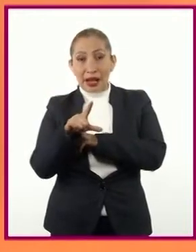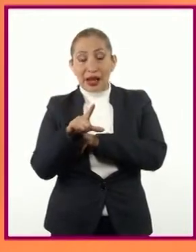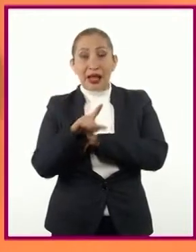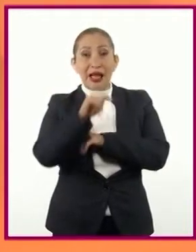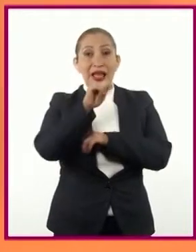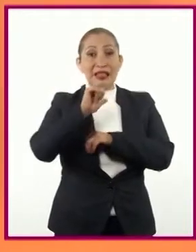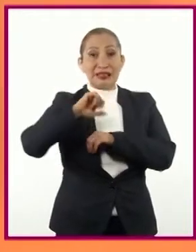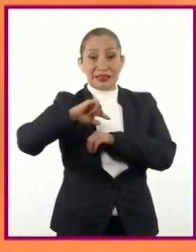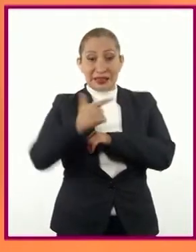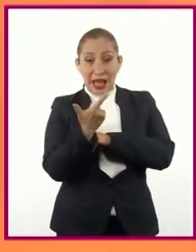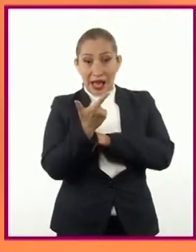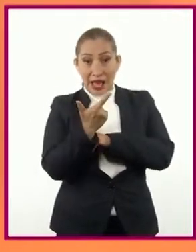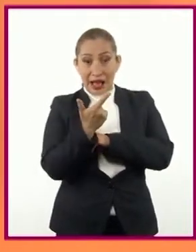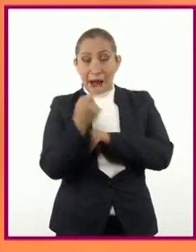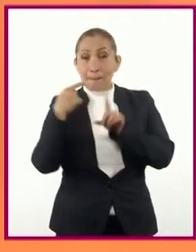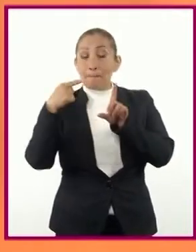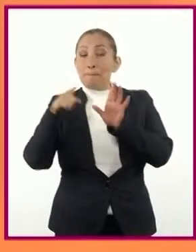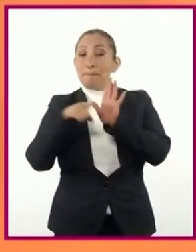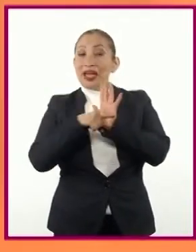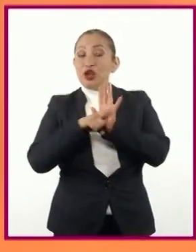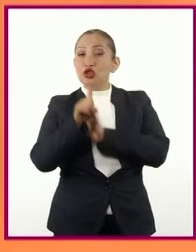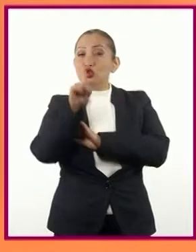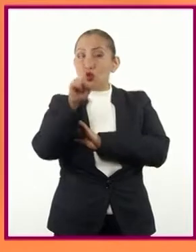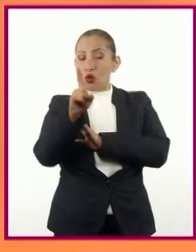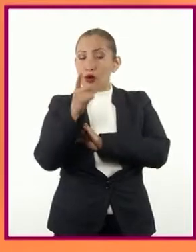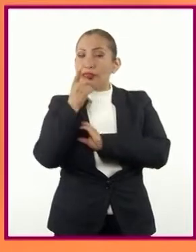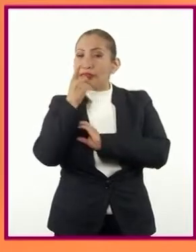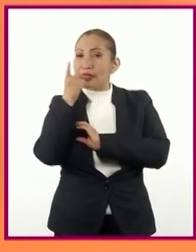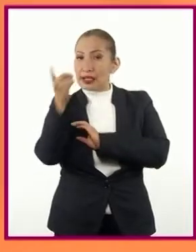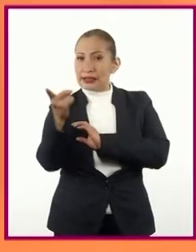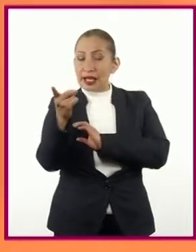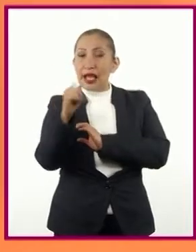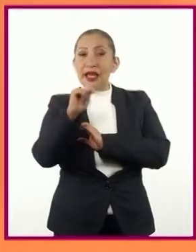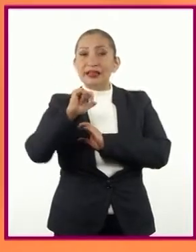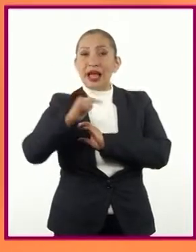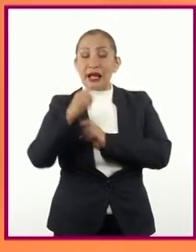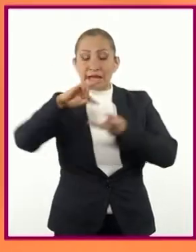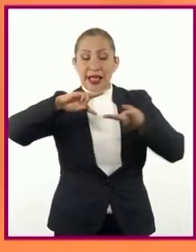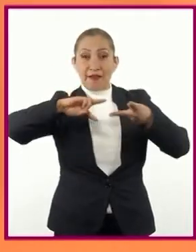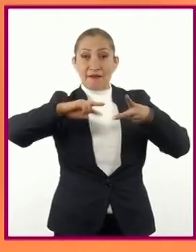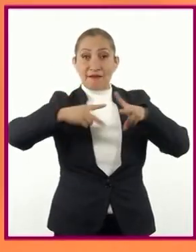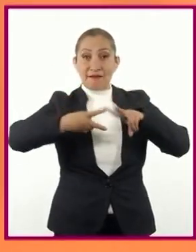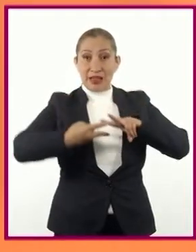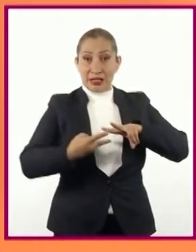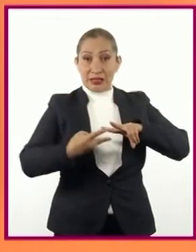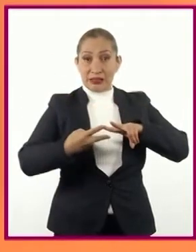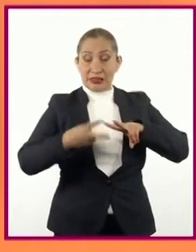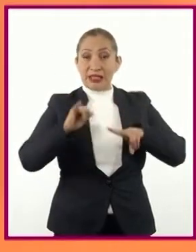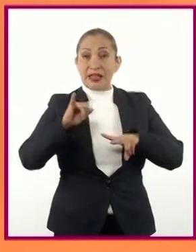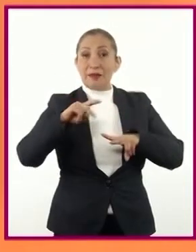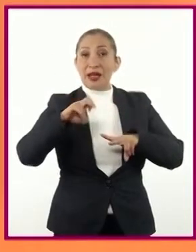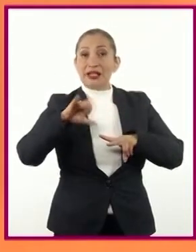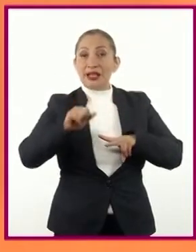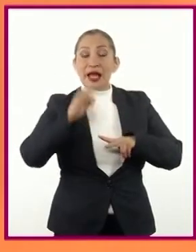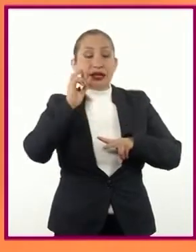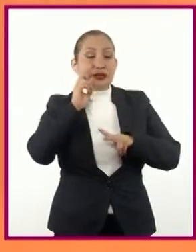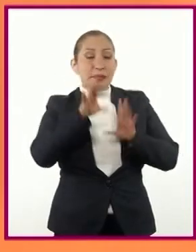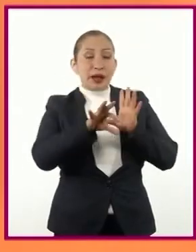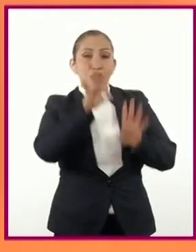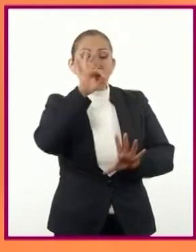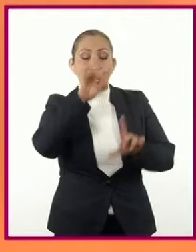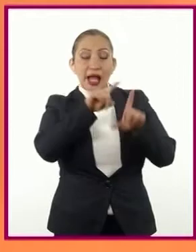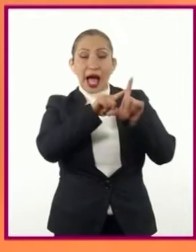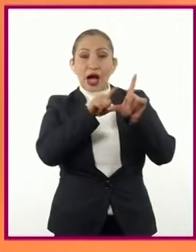tan a la menos 1, que se lee como tangente inversa, sirve para encontrar el valor del ángulo